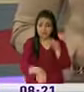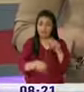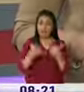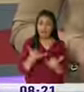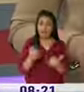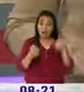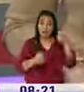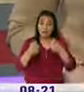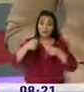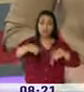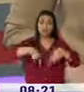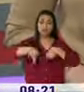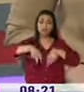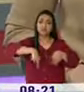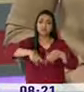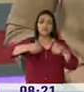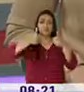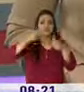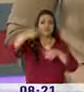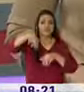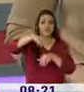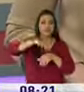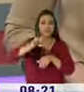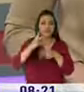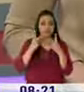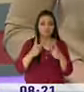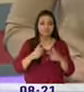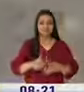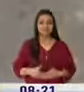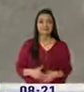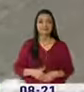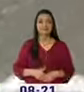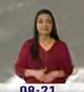los vehículos están circulando con normalidad por este lugar. Veamos.